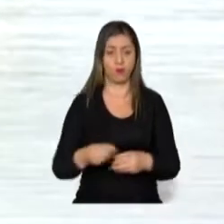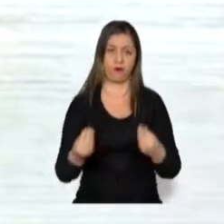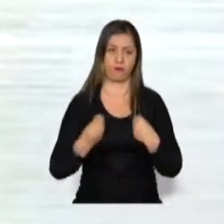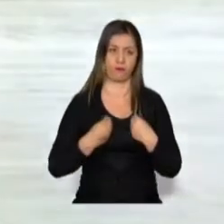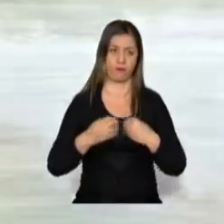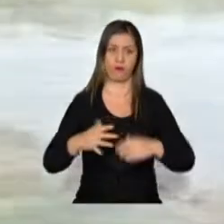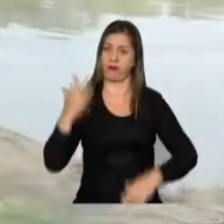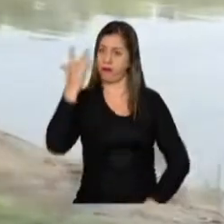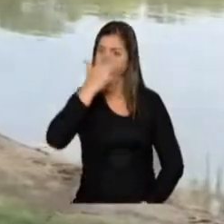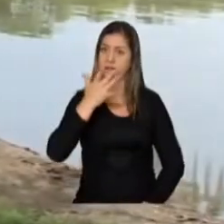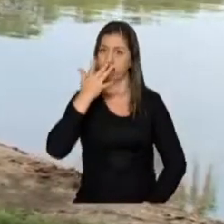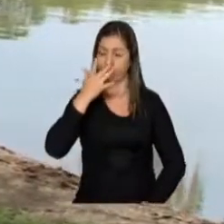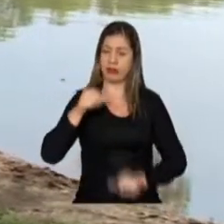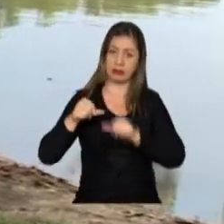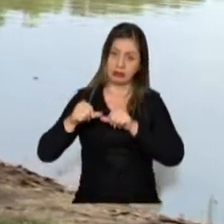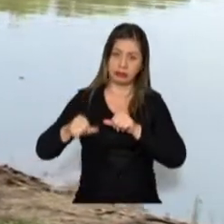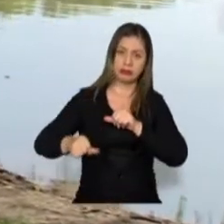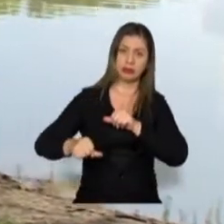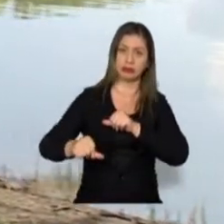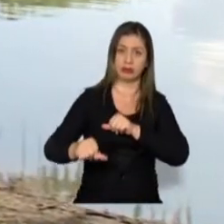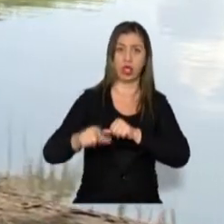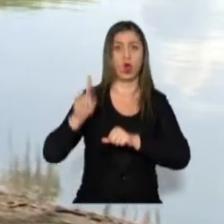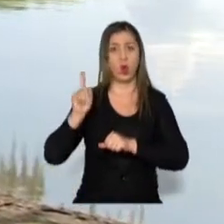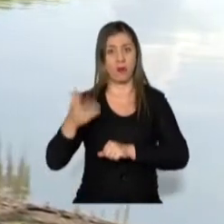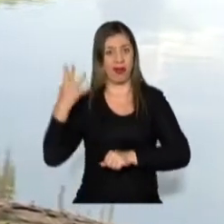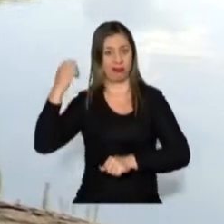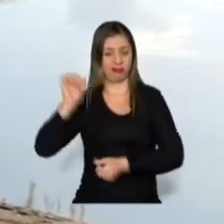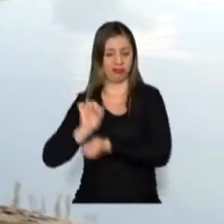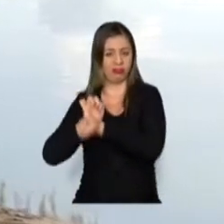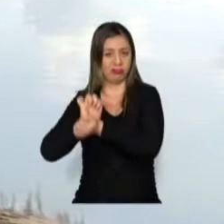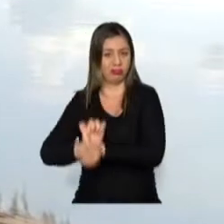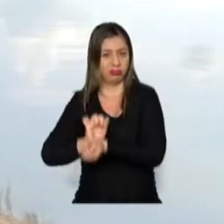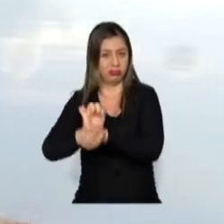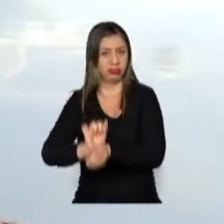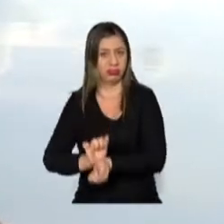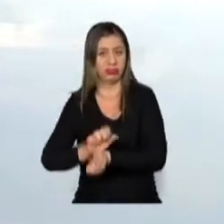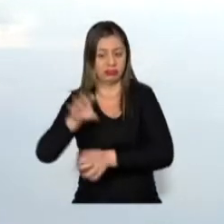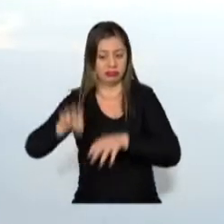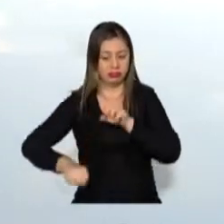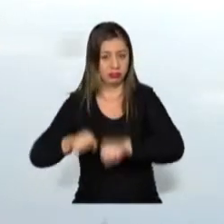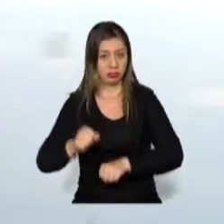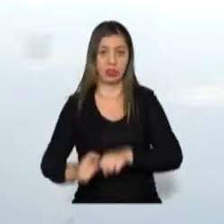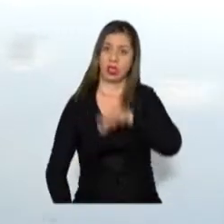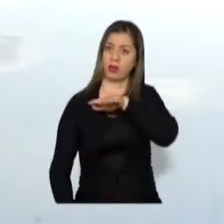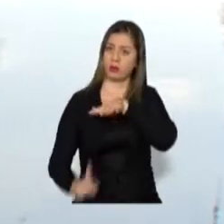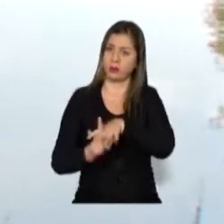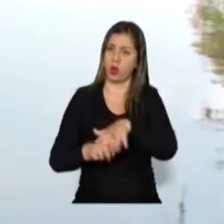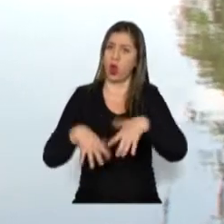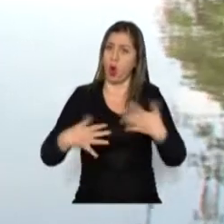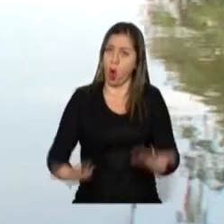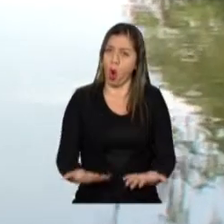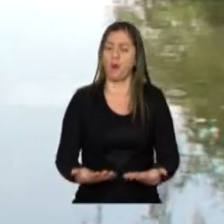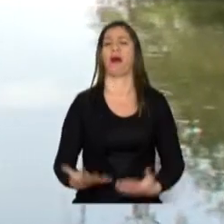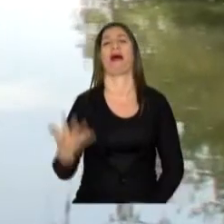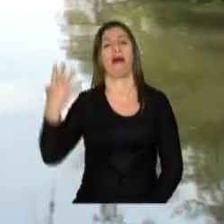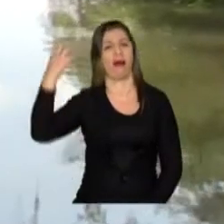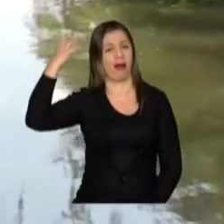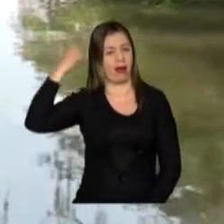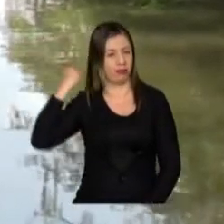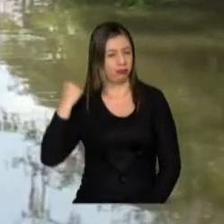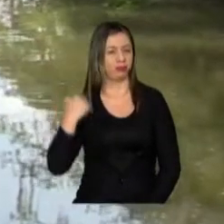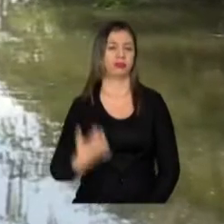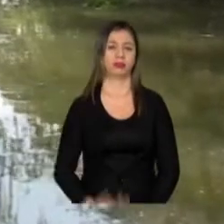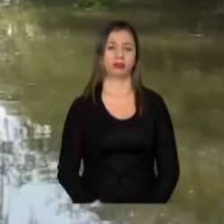raizal afrodescendiente que huyó a esta zona de la esclavitud en tiempos de la colonia. Incluso el origen de este territorio se remonta a épocas